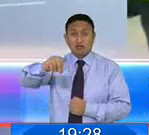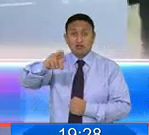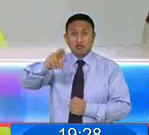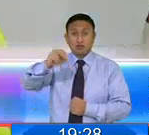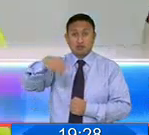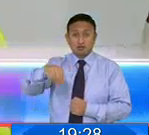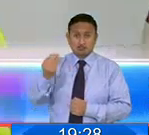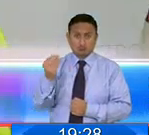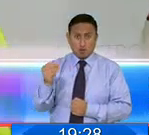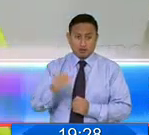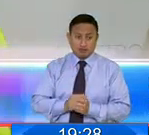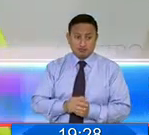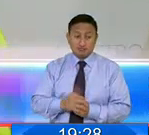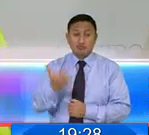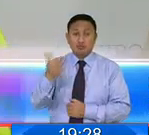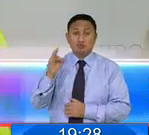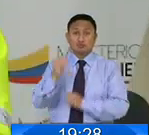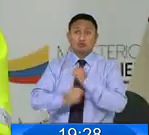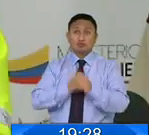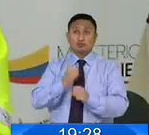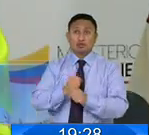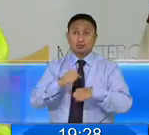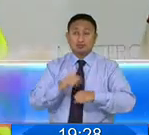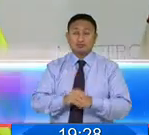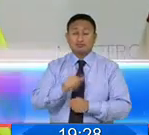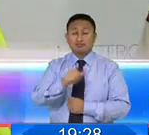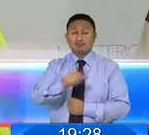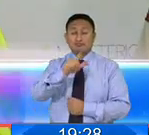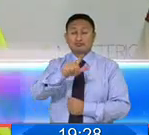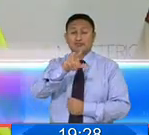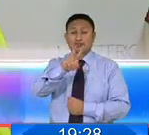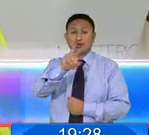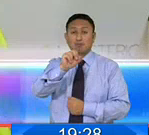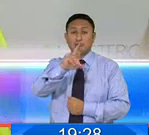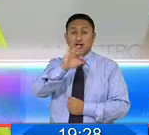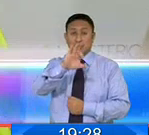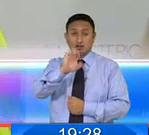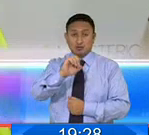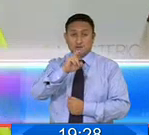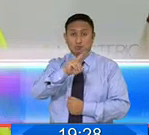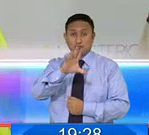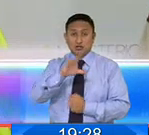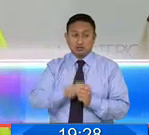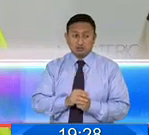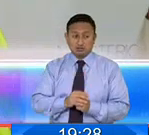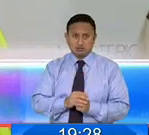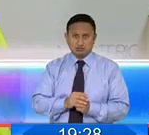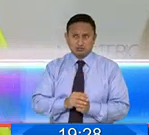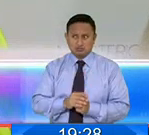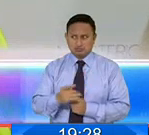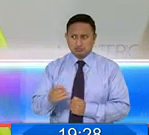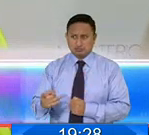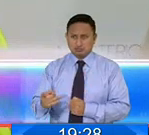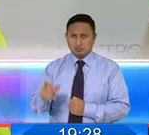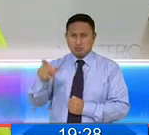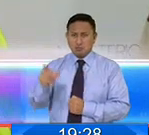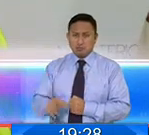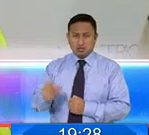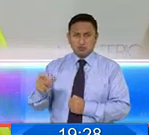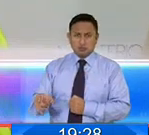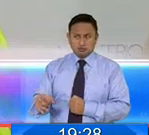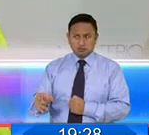de edad. Tendría 19 años y Alvarito 25, lo que nos hace ver que estamos frente a sospechosos